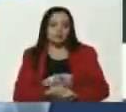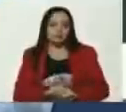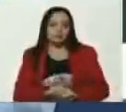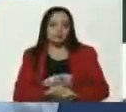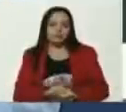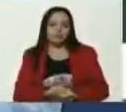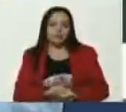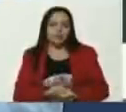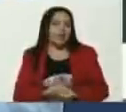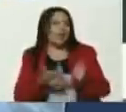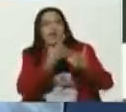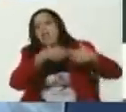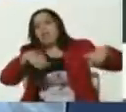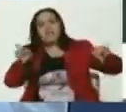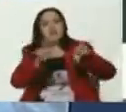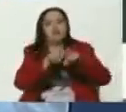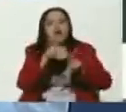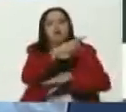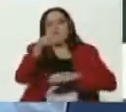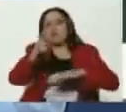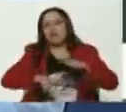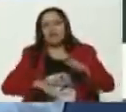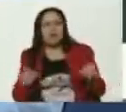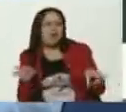Muy libre que Puerto Rico en este momento.